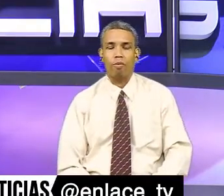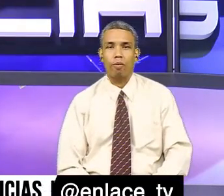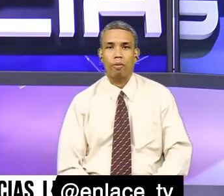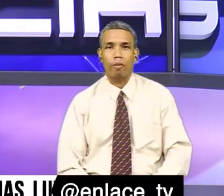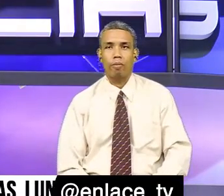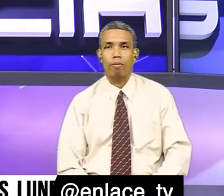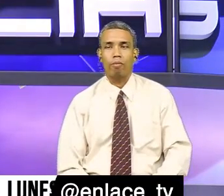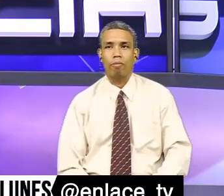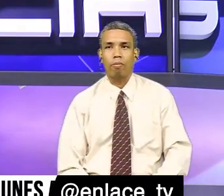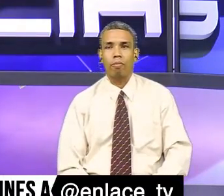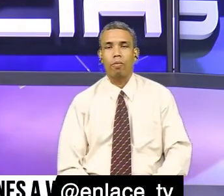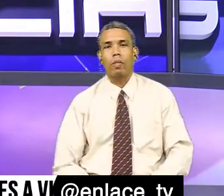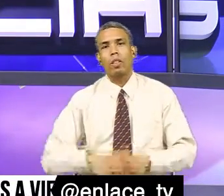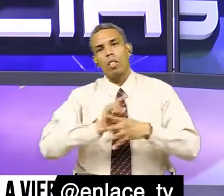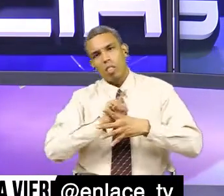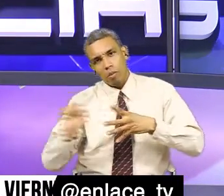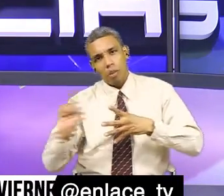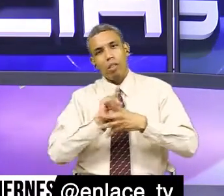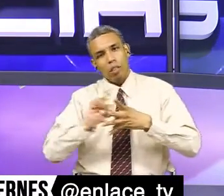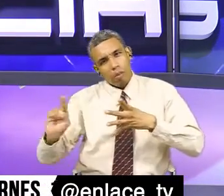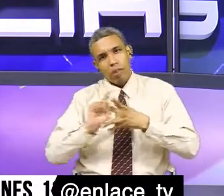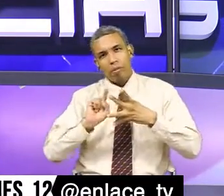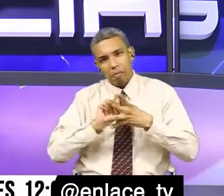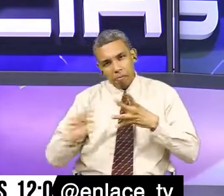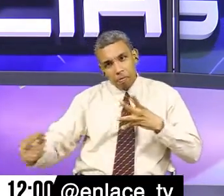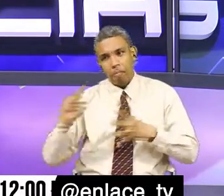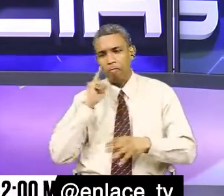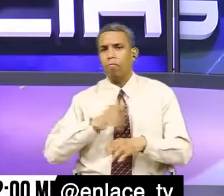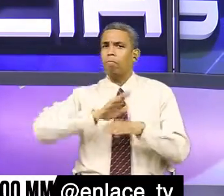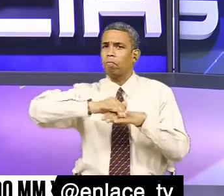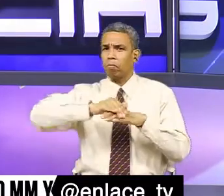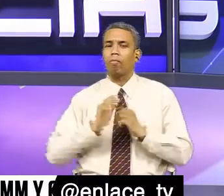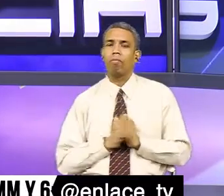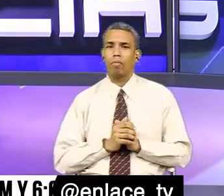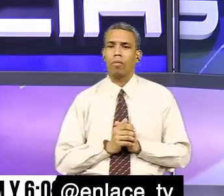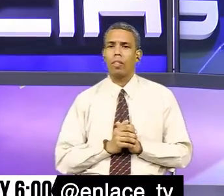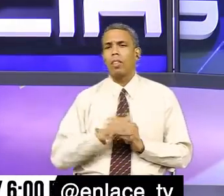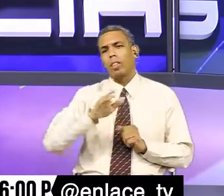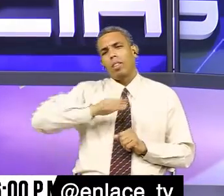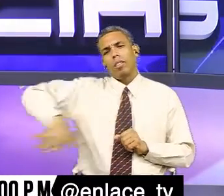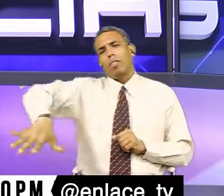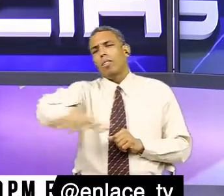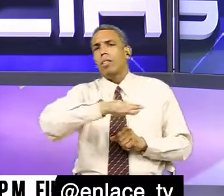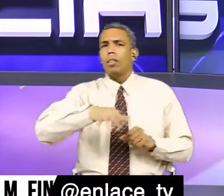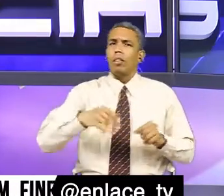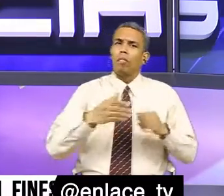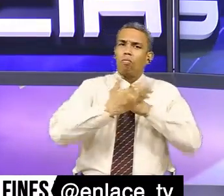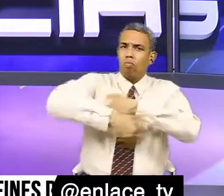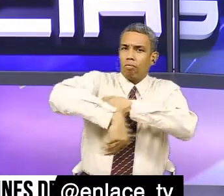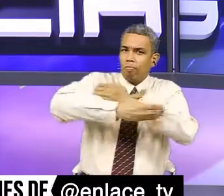Semanalmente en Barranca Bermeja se está realizando la campaña Espacio para Todos. La Secretaría de Gobierno entregó un balance